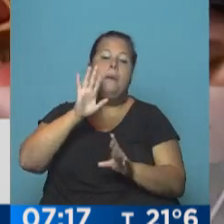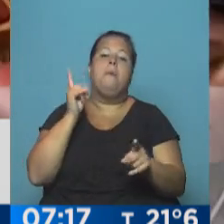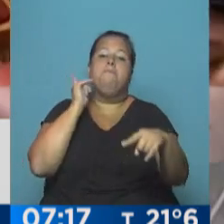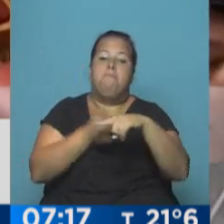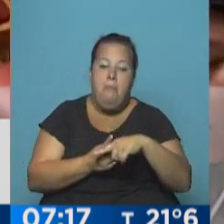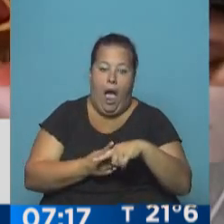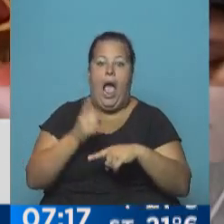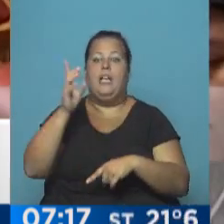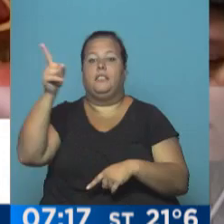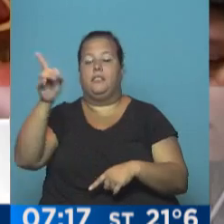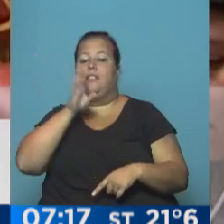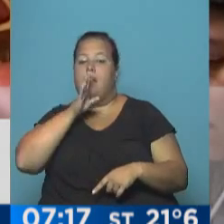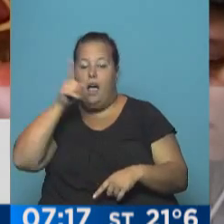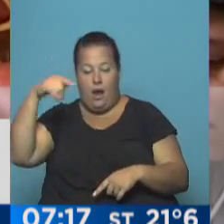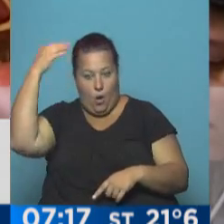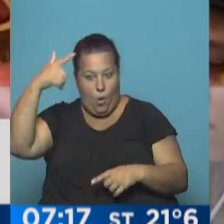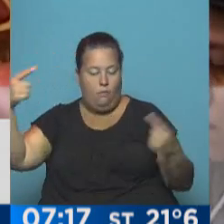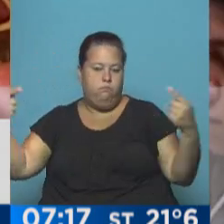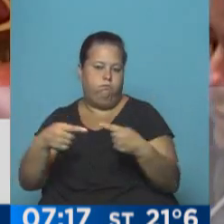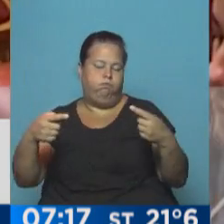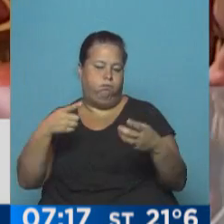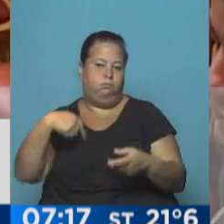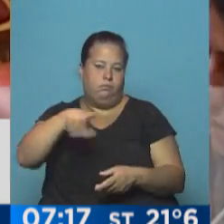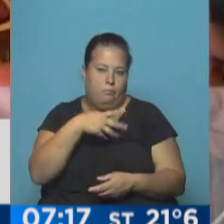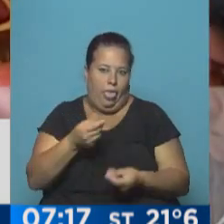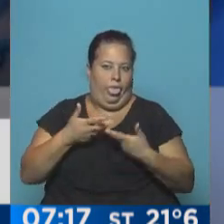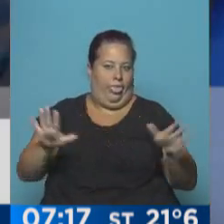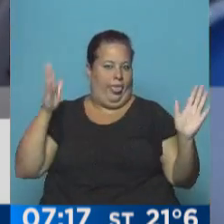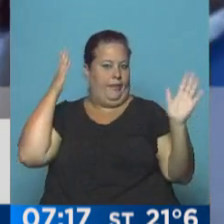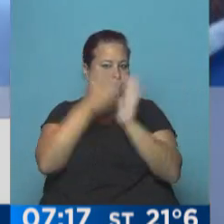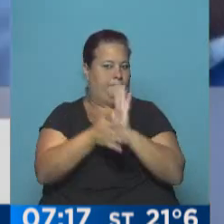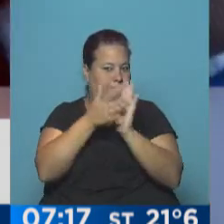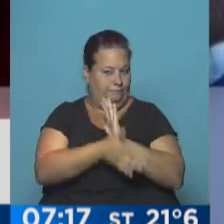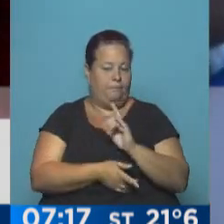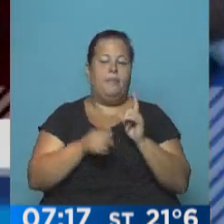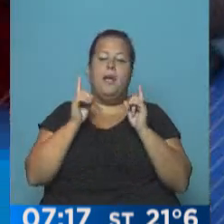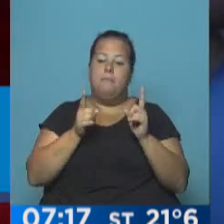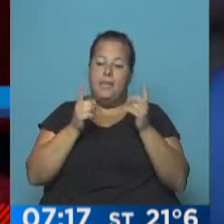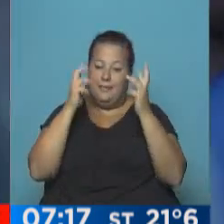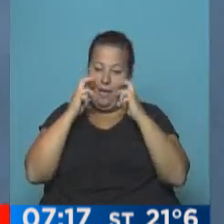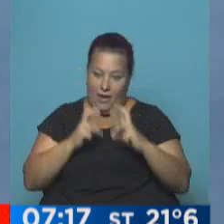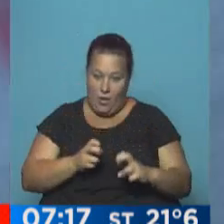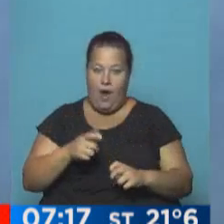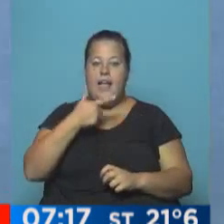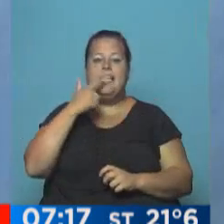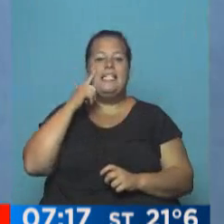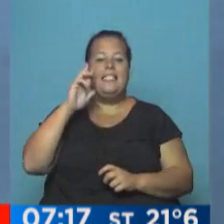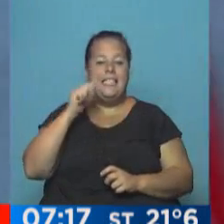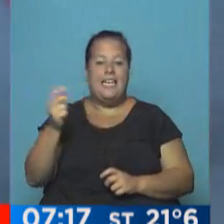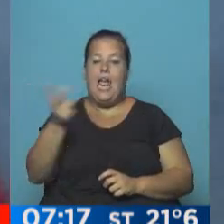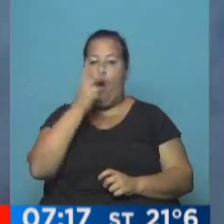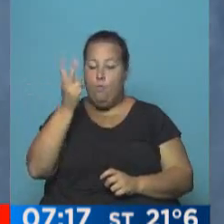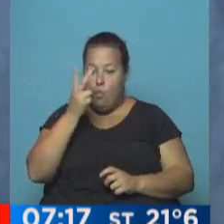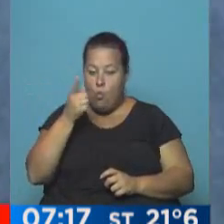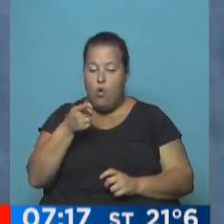suma el Estado Islámico, que está generando terror y pánico en la población. El mismo estudio indica que en Siria han fallecido desde el inicio